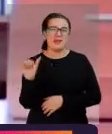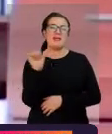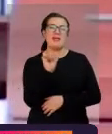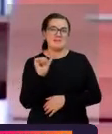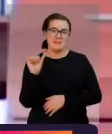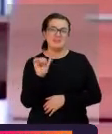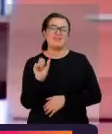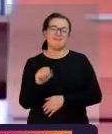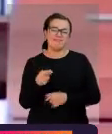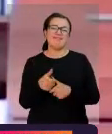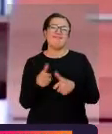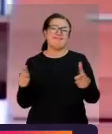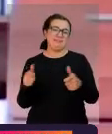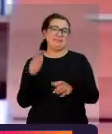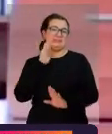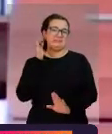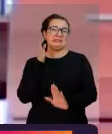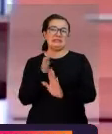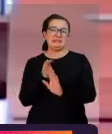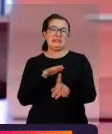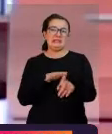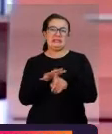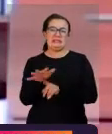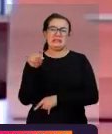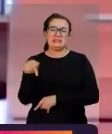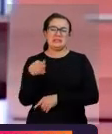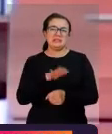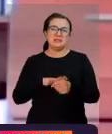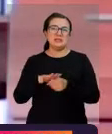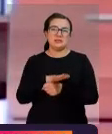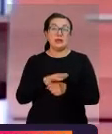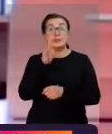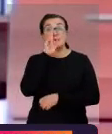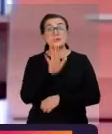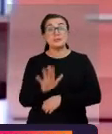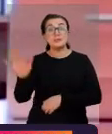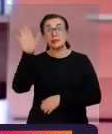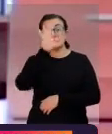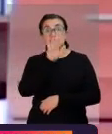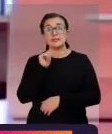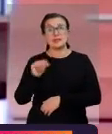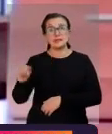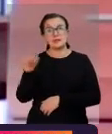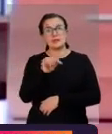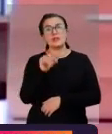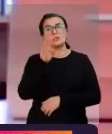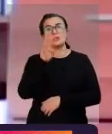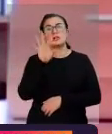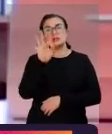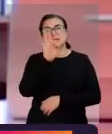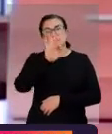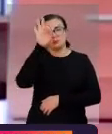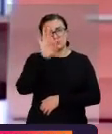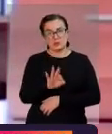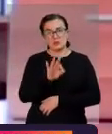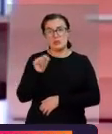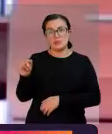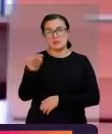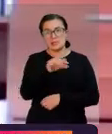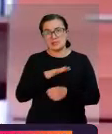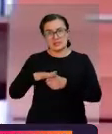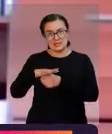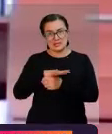principales afectadas por este delito a nivel nacional el 83% de los casos que se han identificado